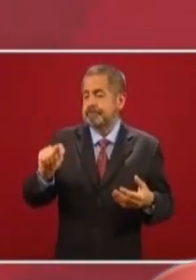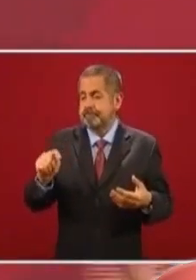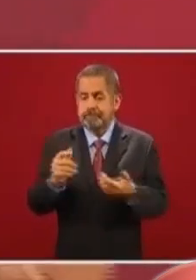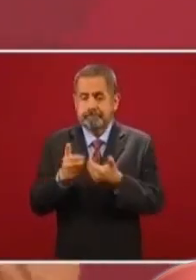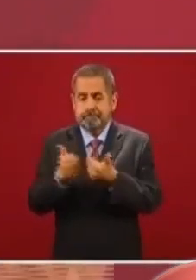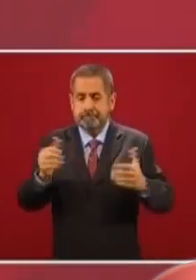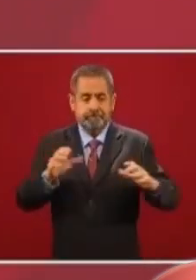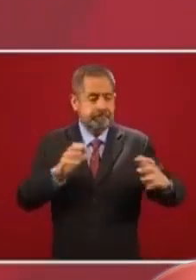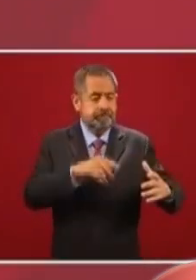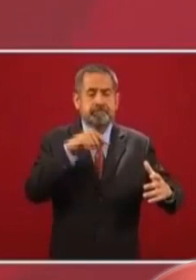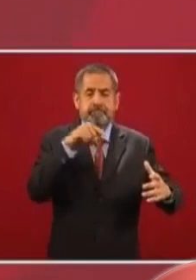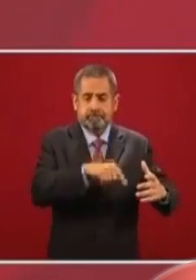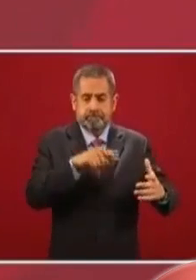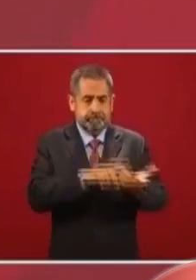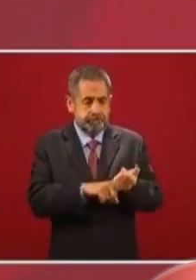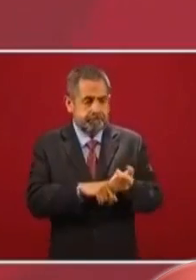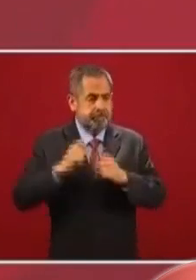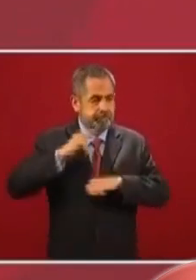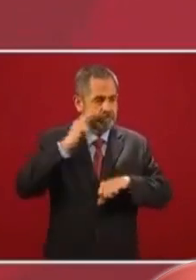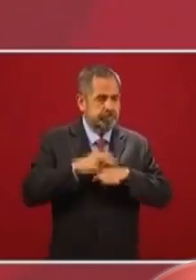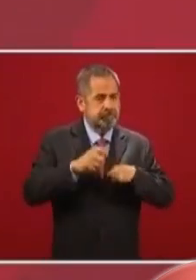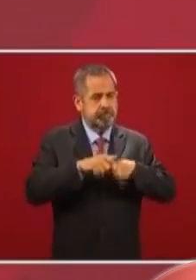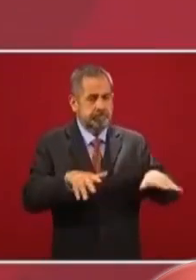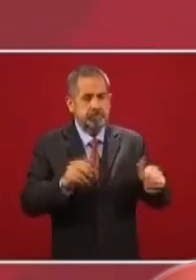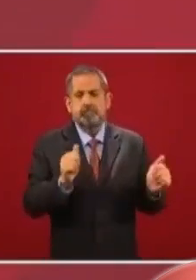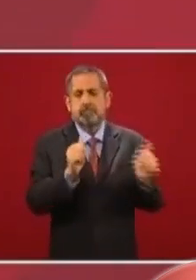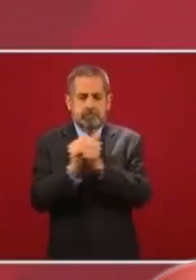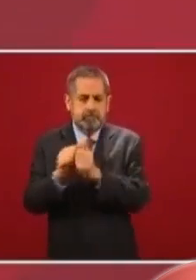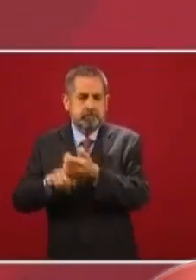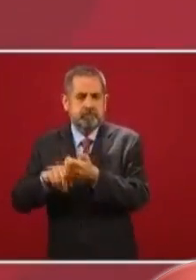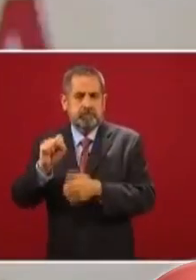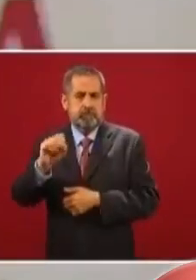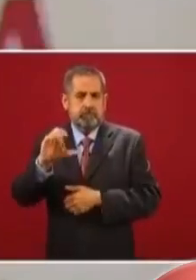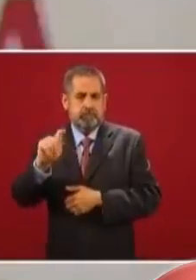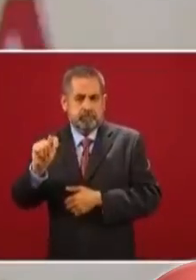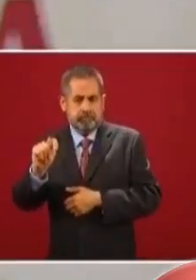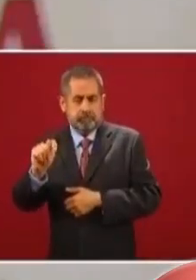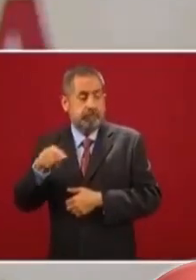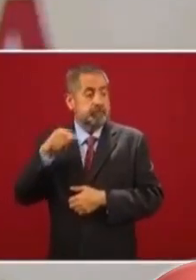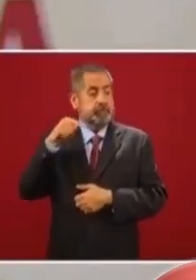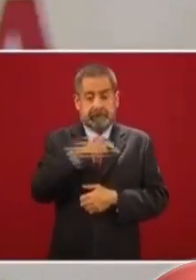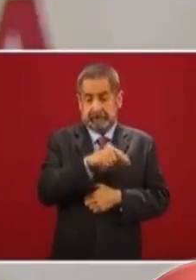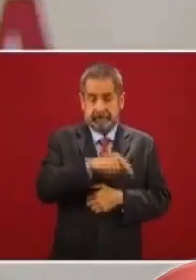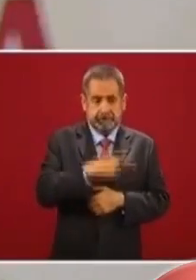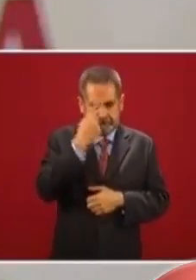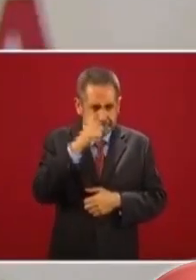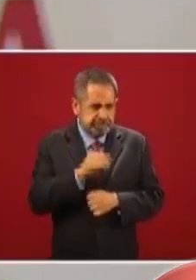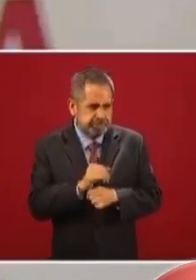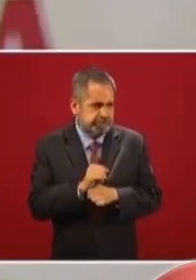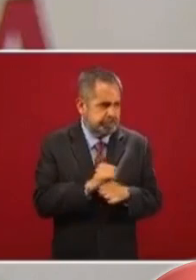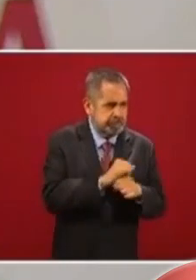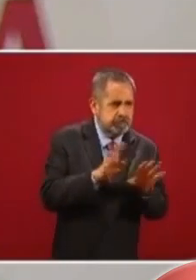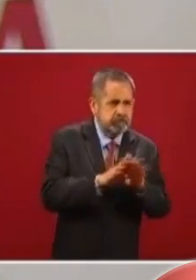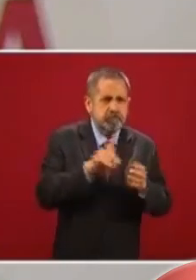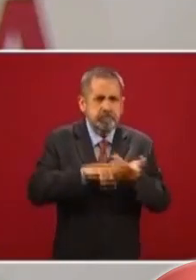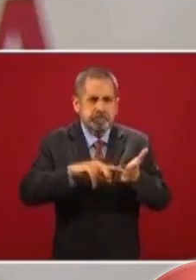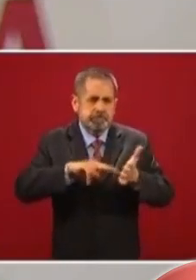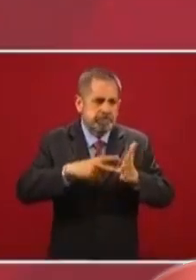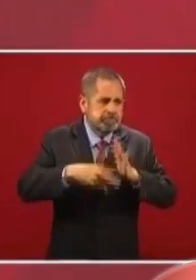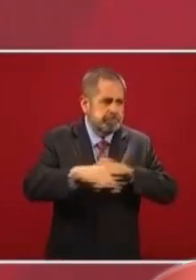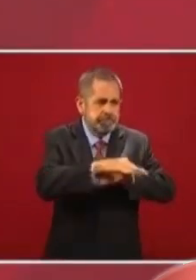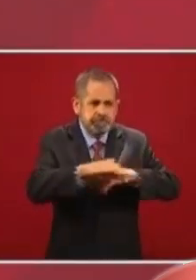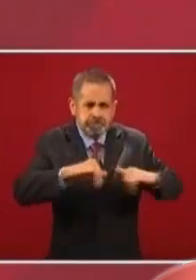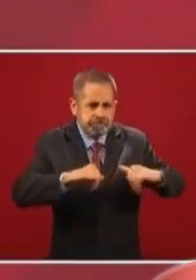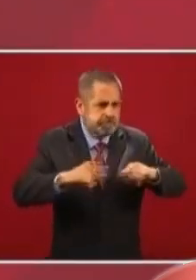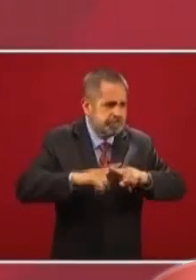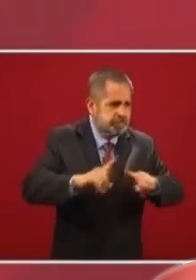tiene dependencia jerárquica con la propia Secretaría, y es un instituto de investigación aplicada, o sea, independientemente